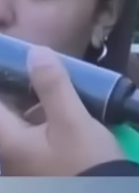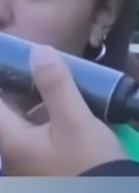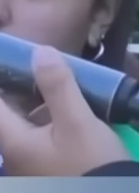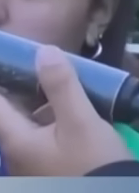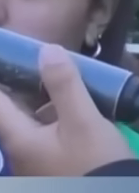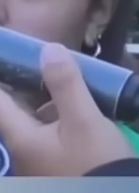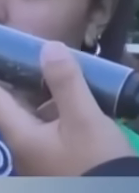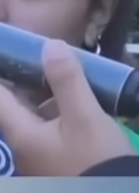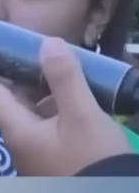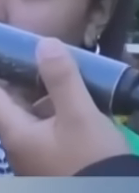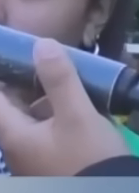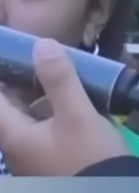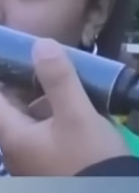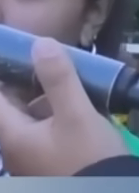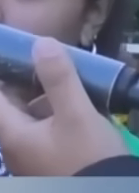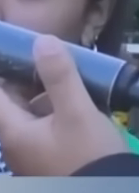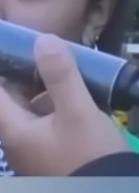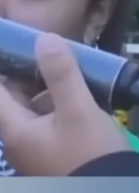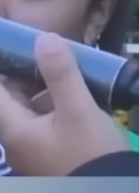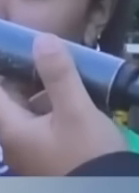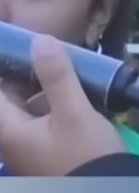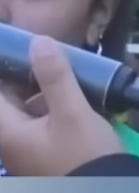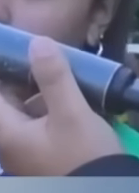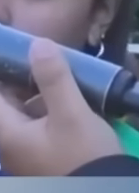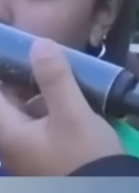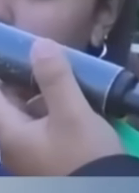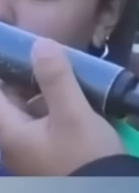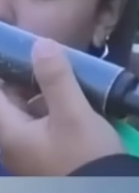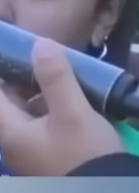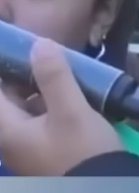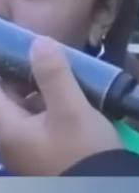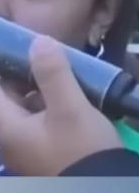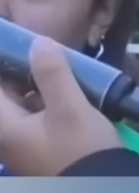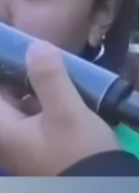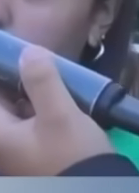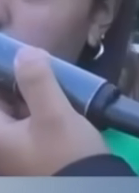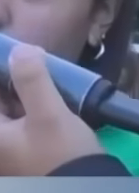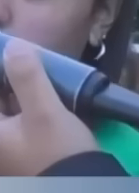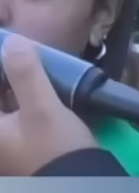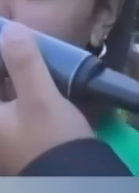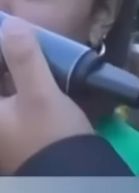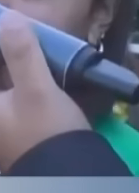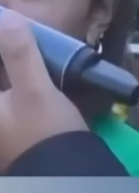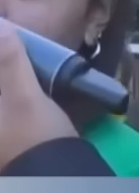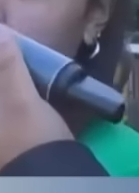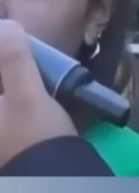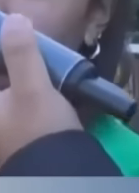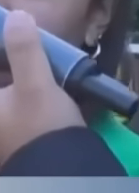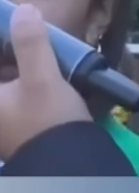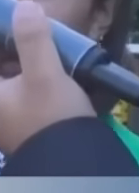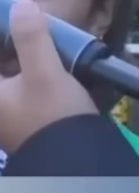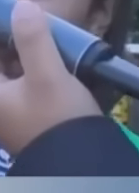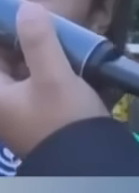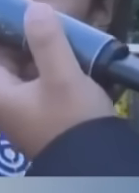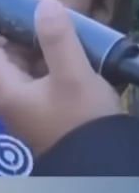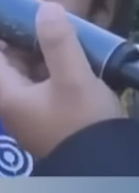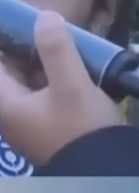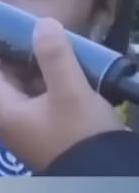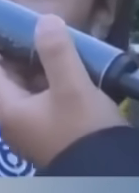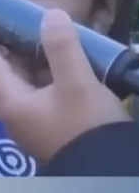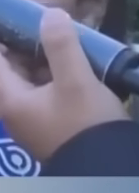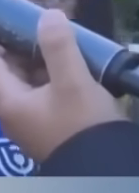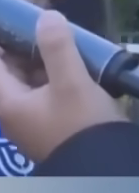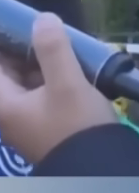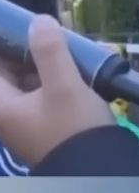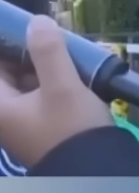de acuerdos, de que busca promover entendimiento en materias que son importantes para los chilenos, y lo único que uno escucha y ve en las declaraciones de la